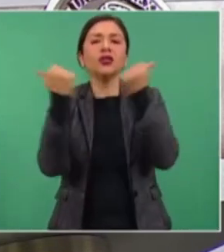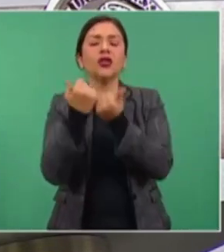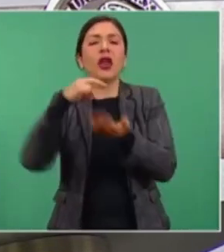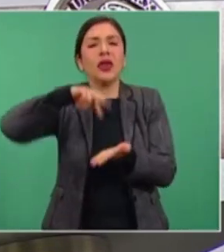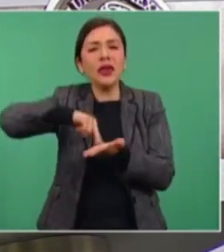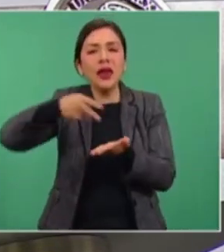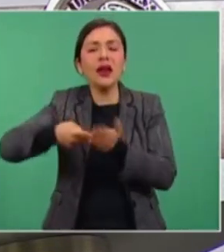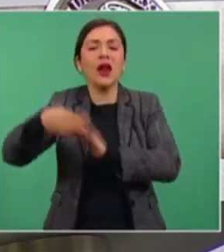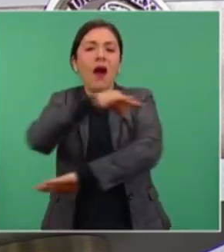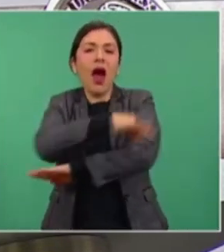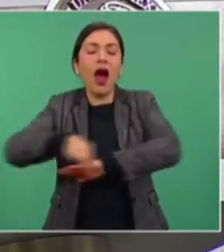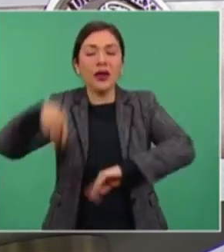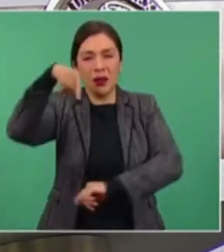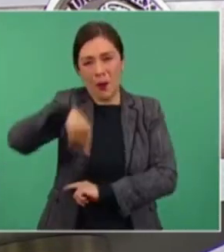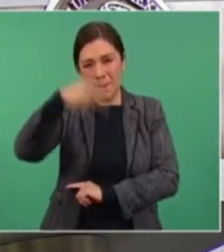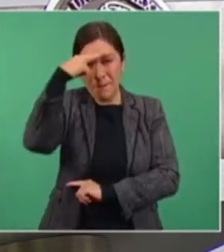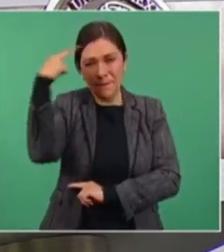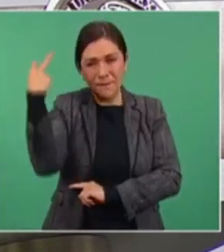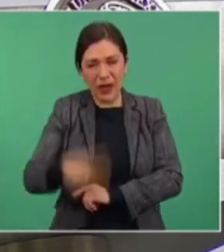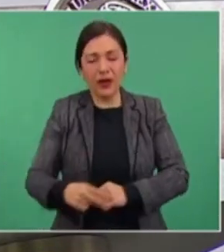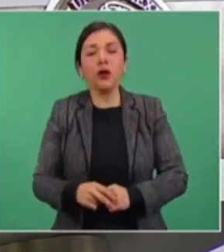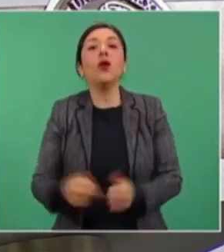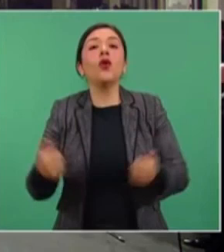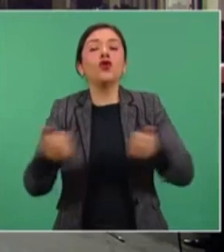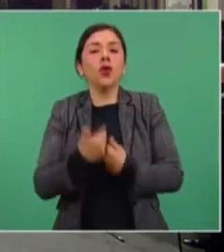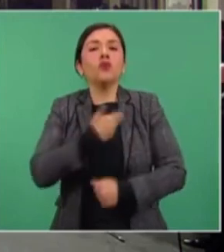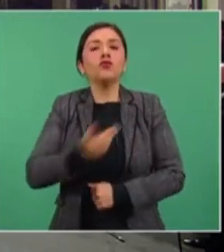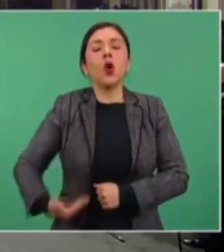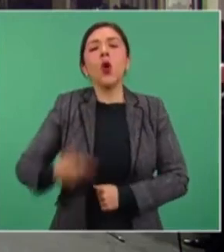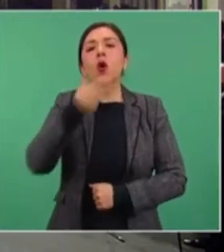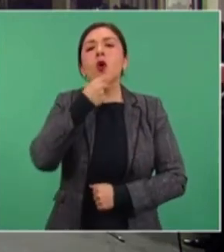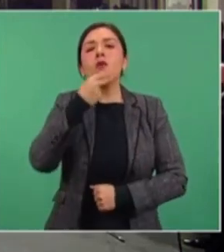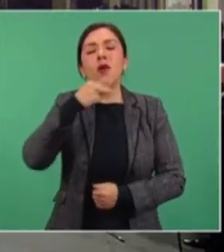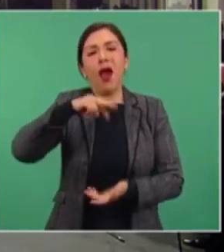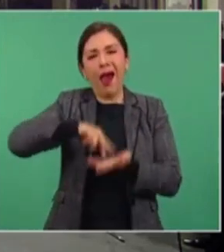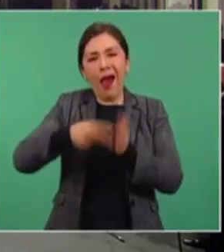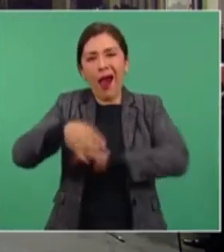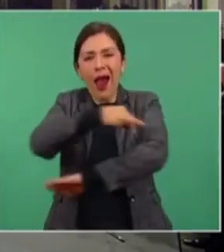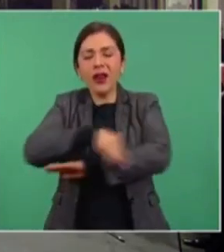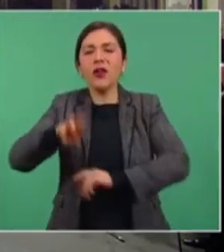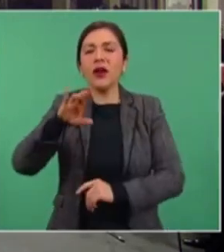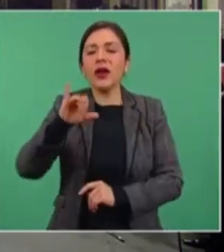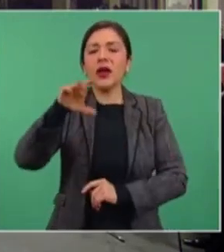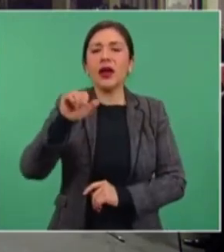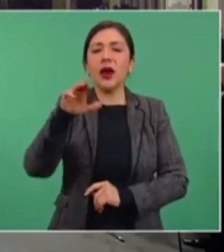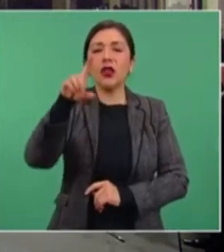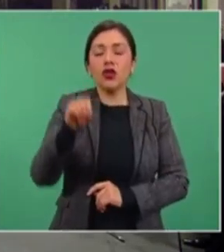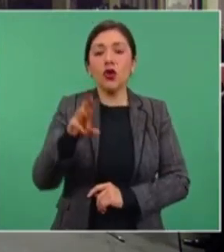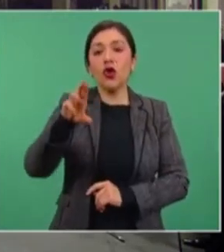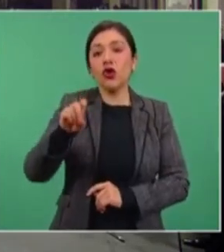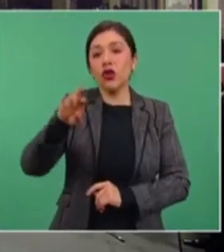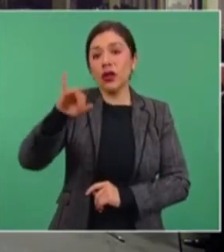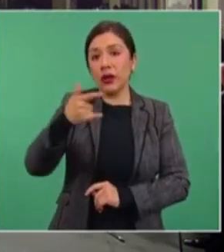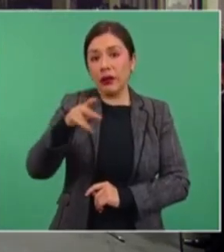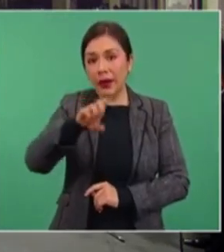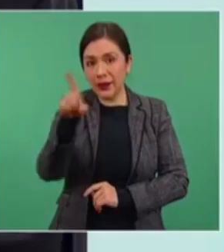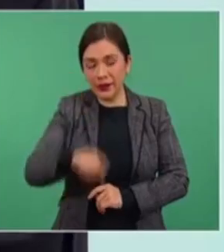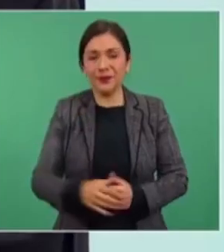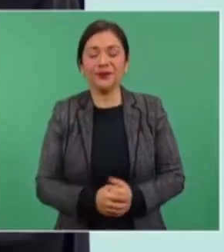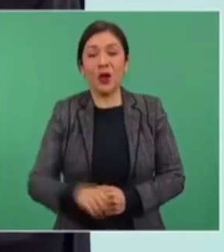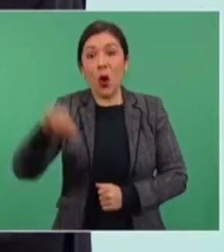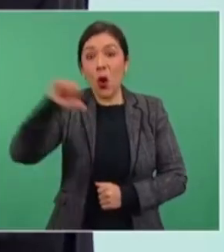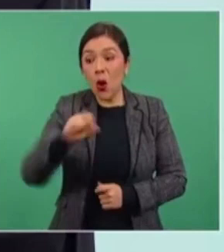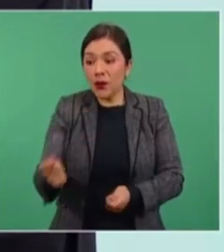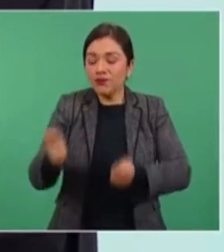Ingenieros y Arquitectos de México, que preside el arquitecto Ricardo Rodríguez Romero. Lo recibo como